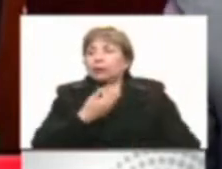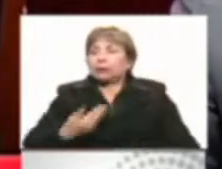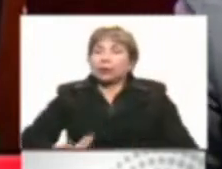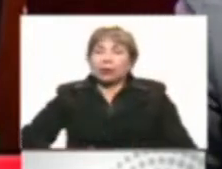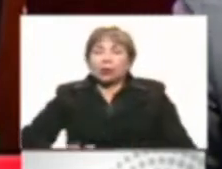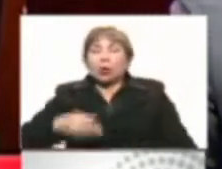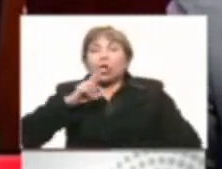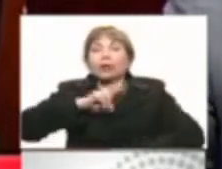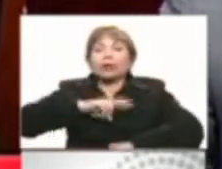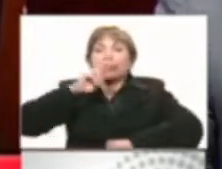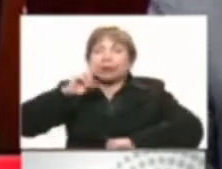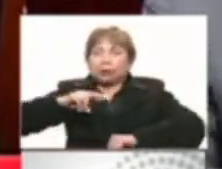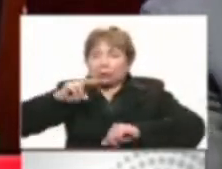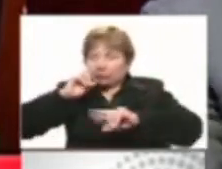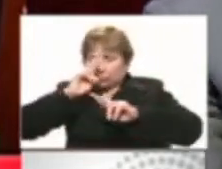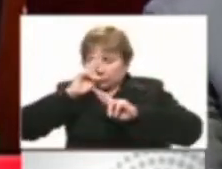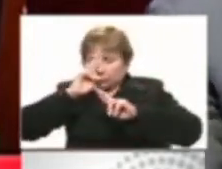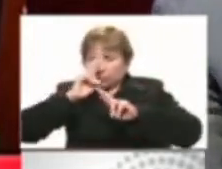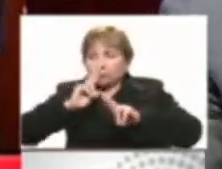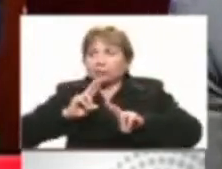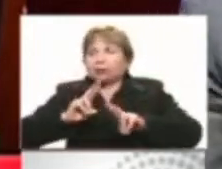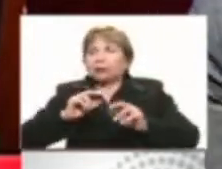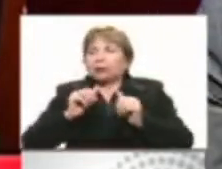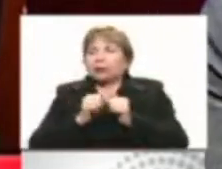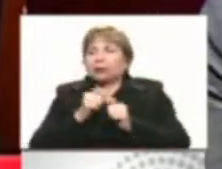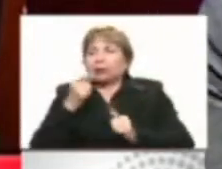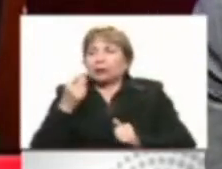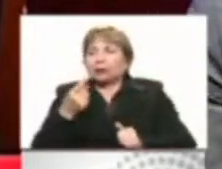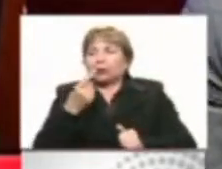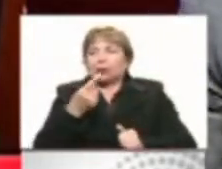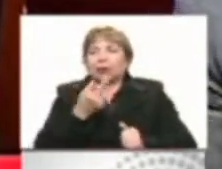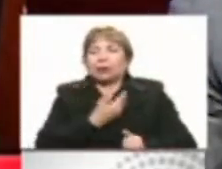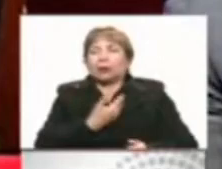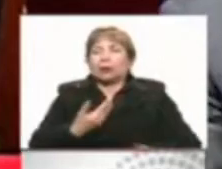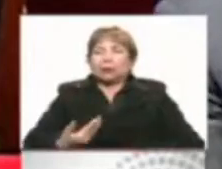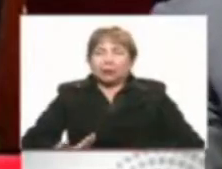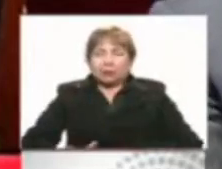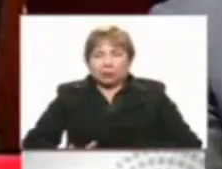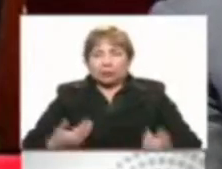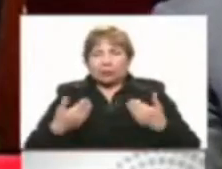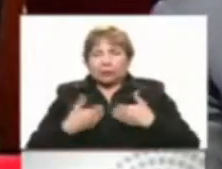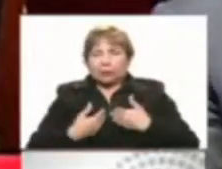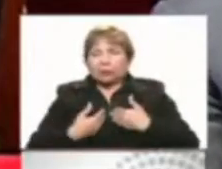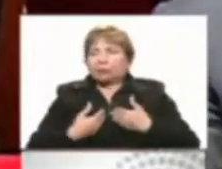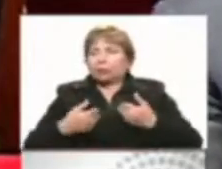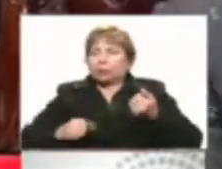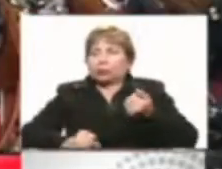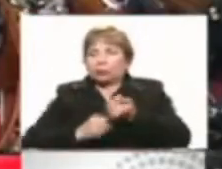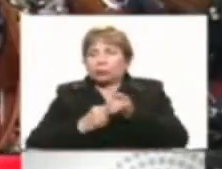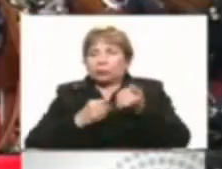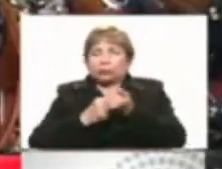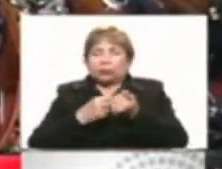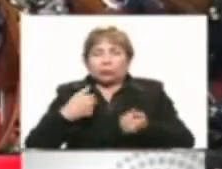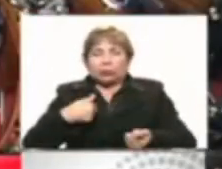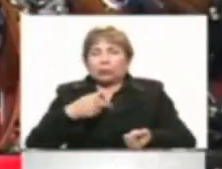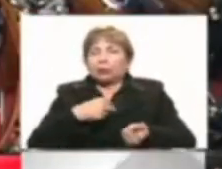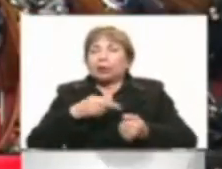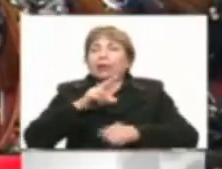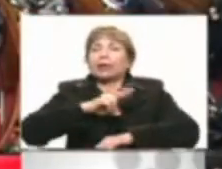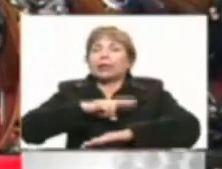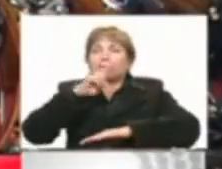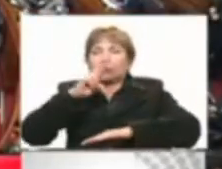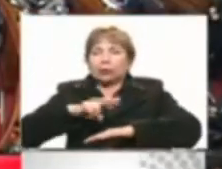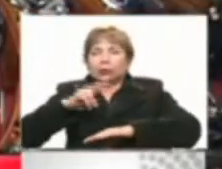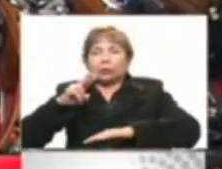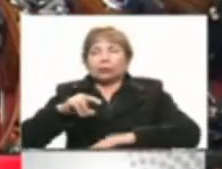regional. Tenemos que respetar también lo que cada nivel de gobierno debe realizar. Nosotros apoyamos a los gobiernos regionales